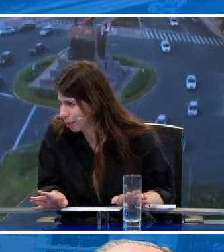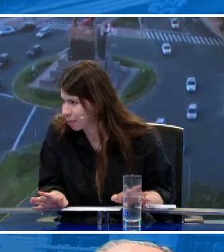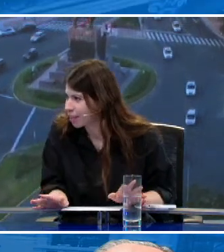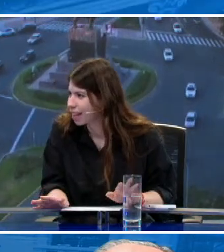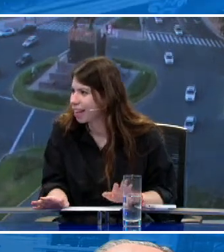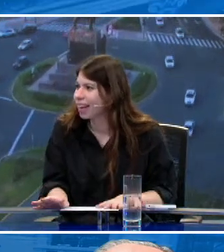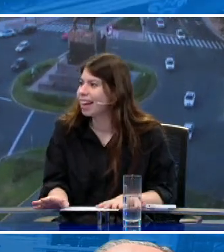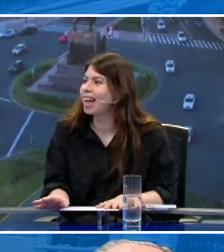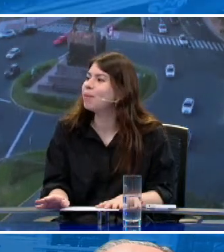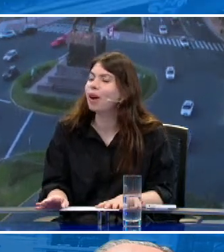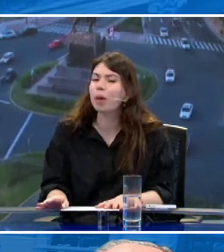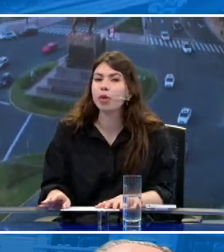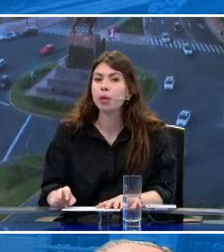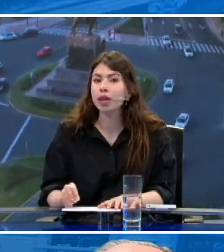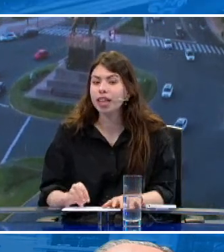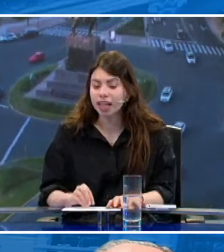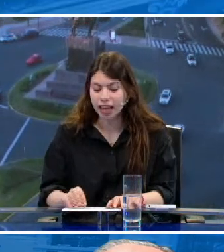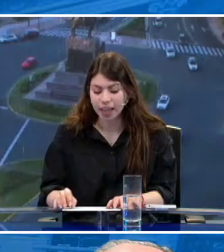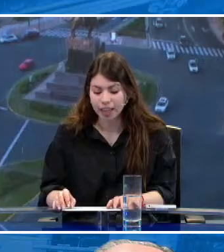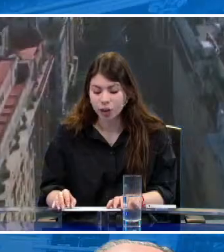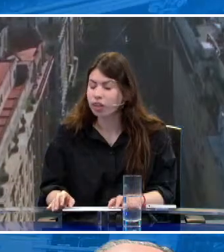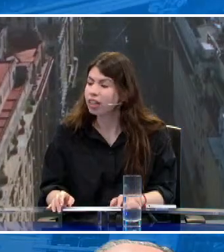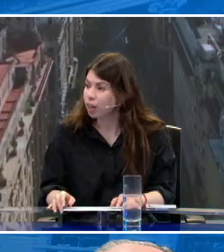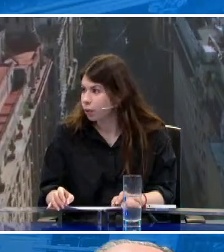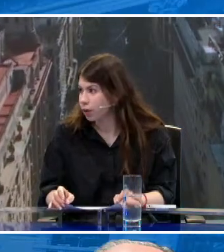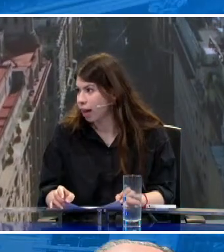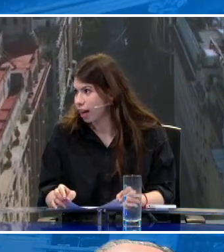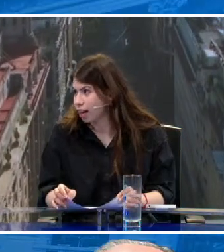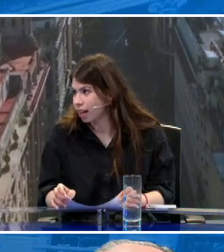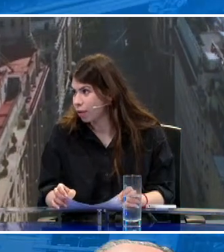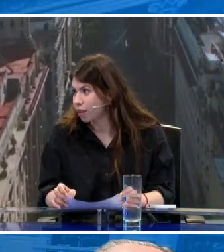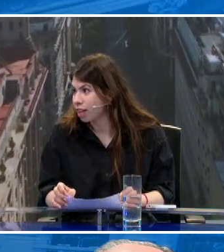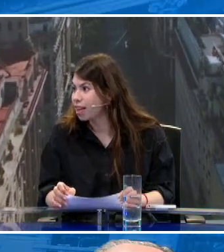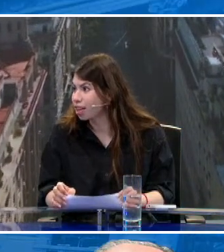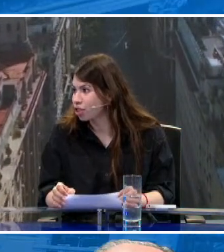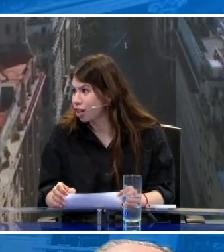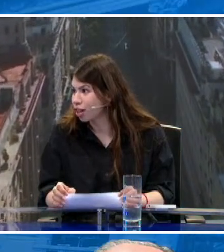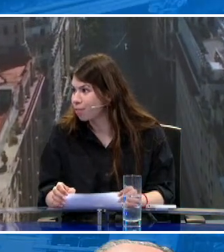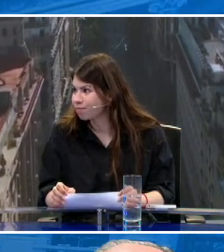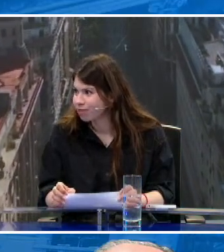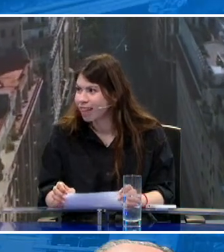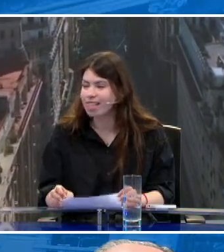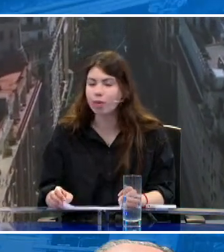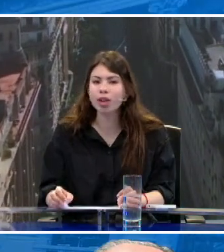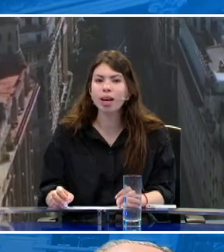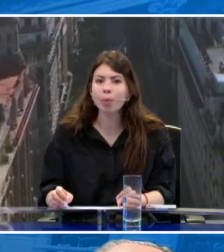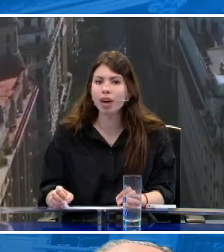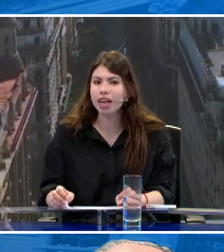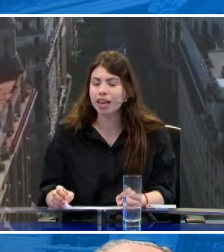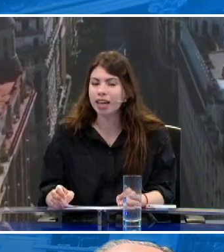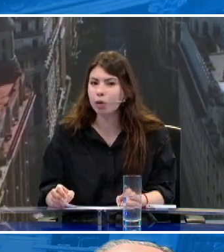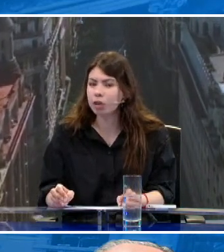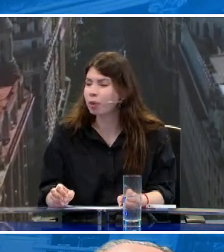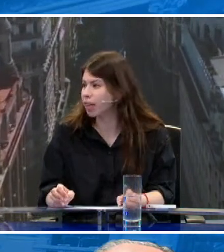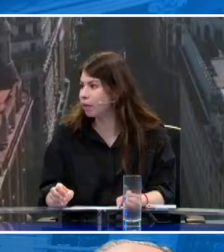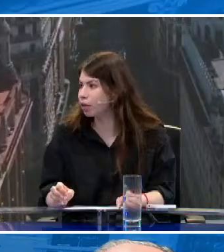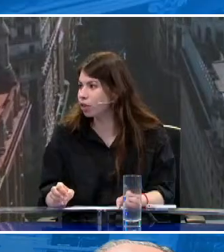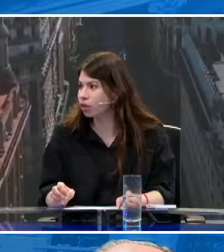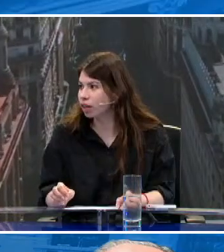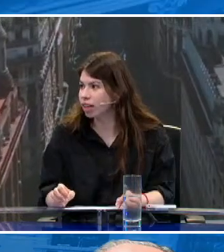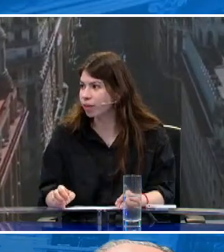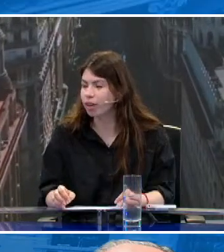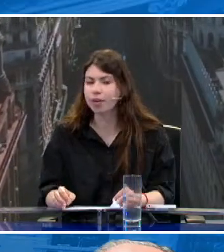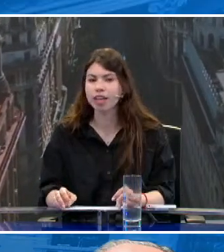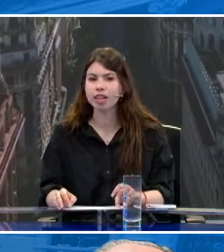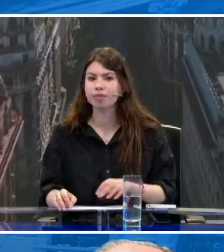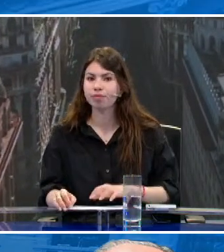también. No me acuerdo. La época cuando habían condenado a Cristina Fernández de Kirchner. Ah, claro. Esa fue la época en la que la última vez que vino el